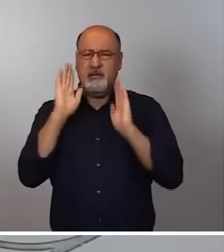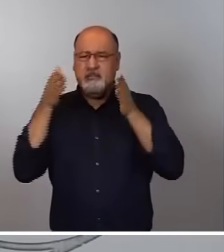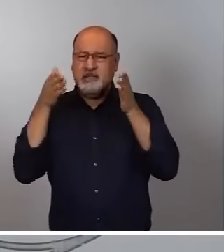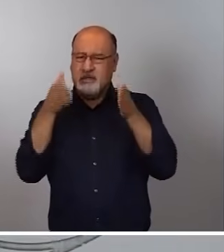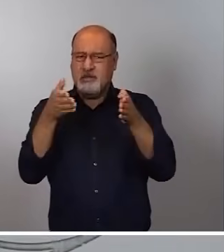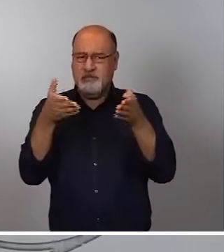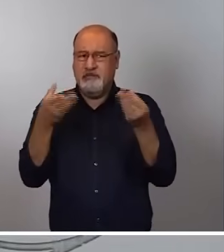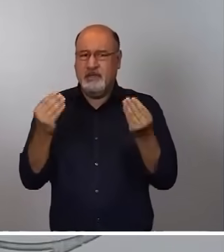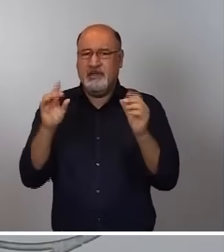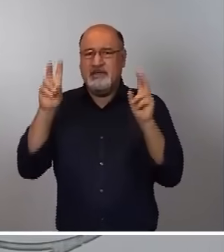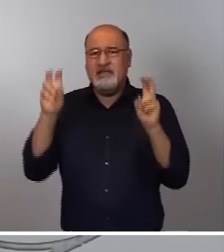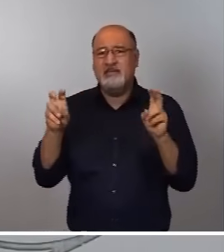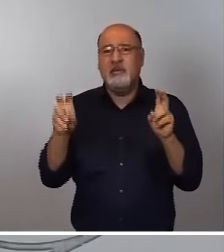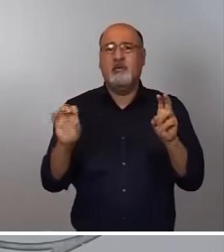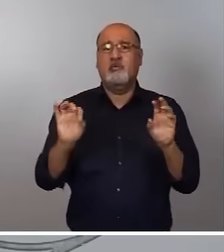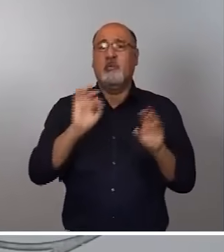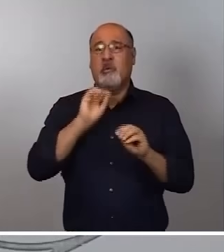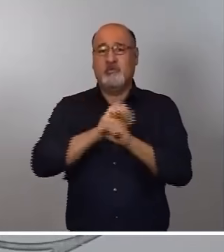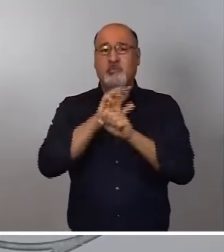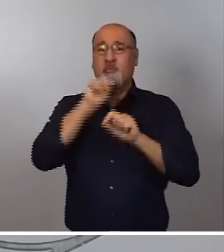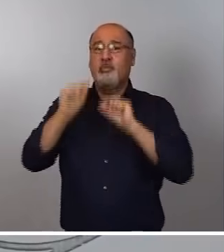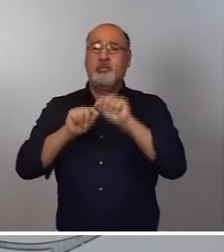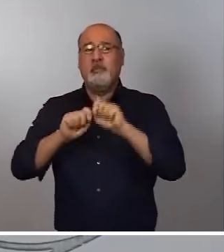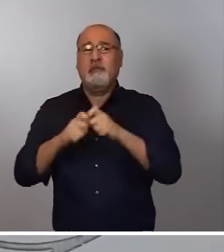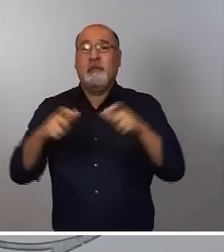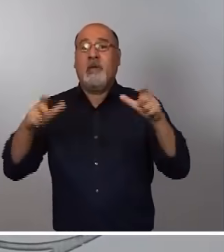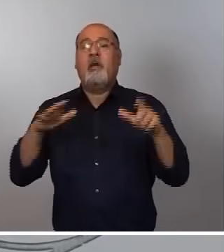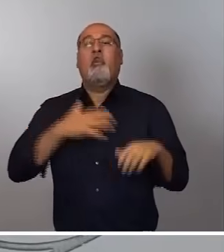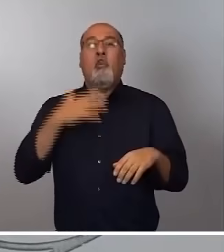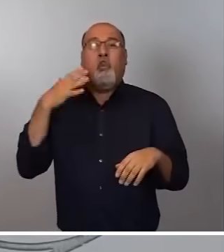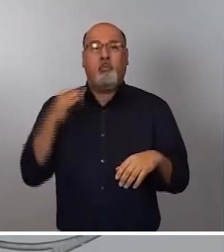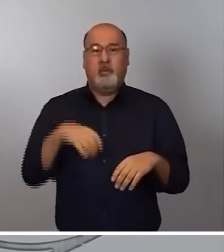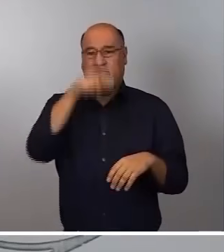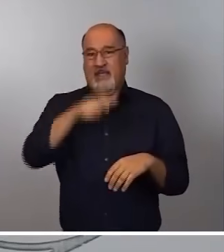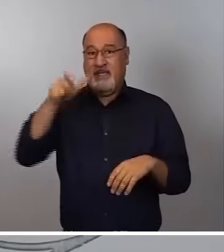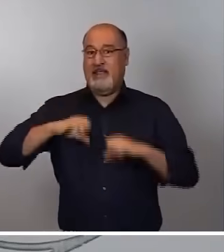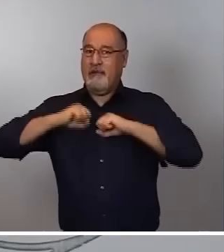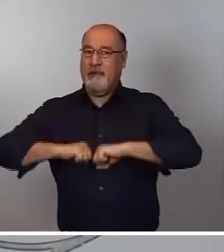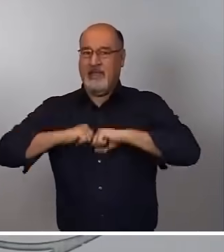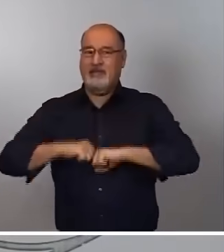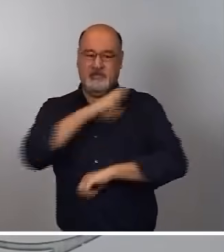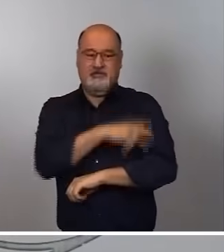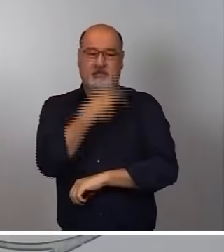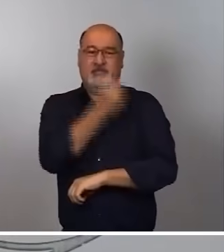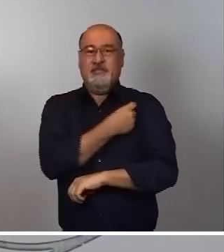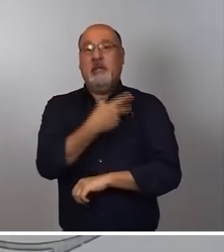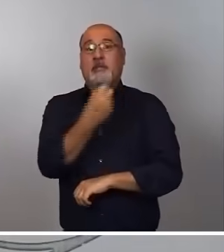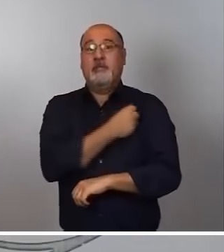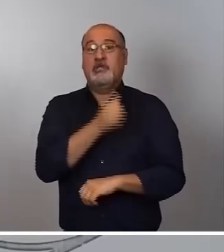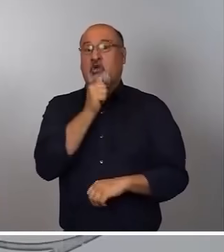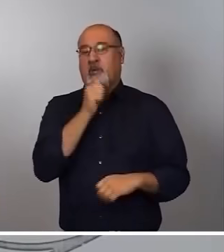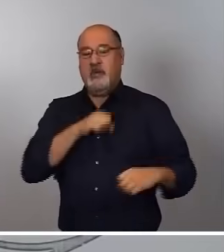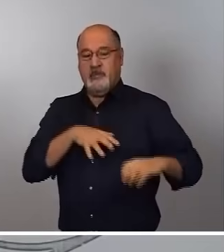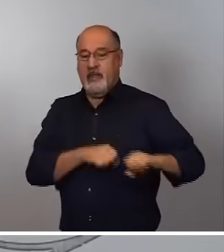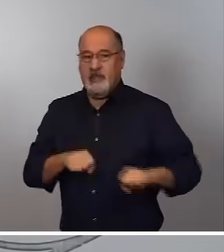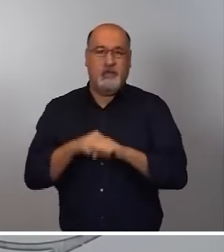medida que aumenta el contagio aumenta también la probabilidad de que las personas mayores que no ha desarrollado esa inmunidad puedan entrar también en contacto